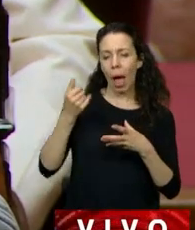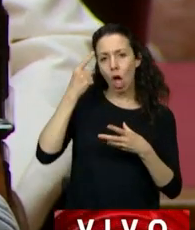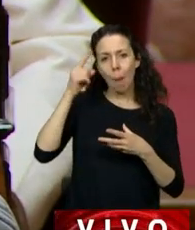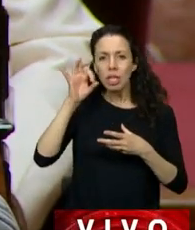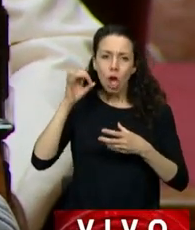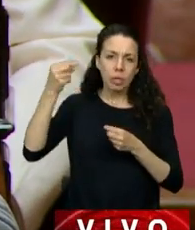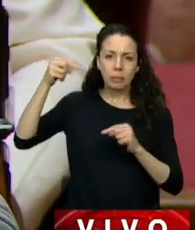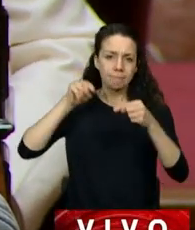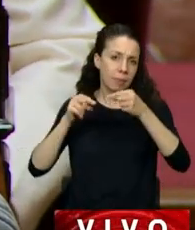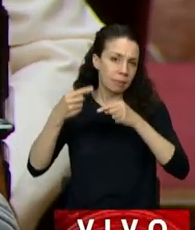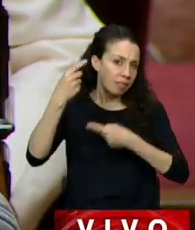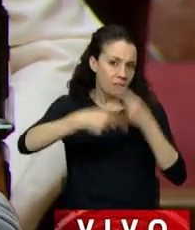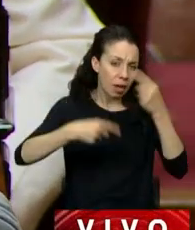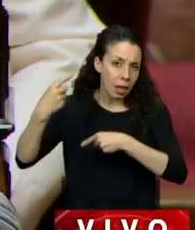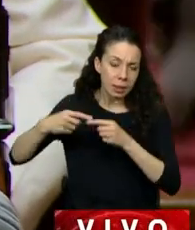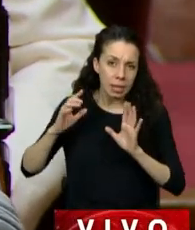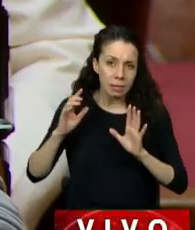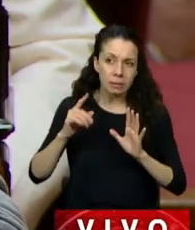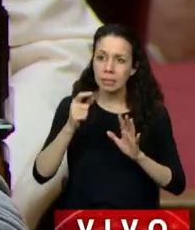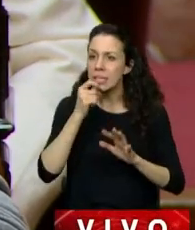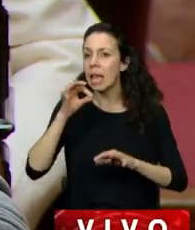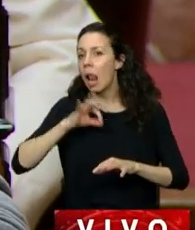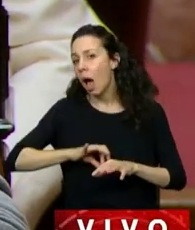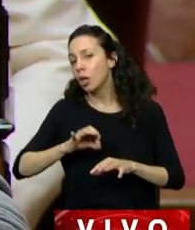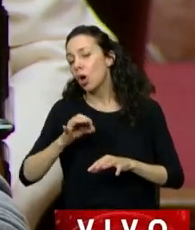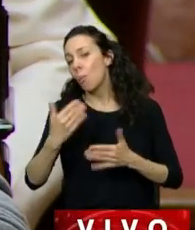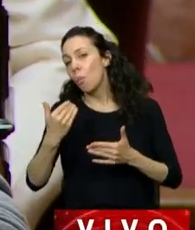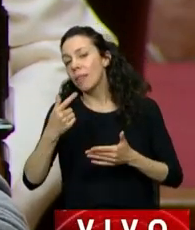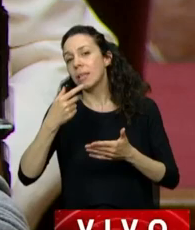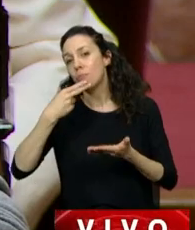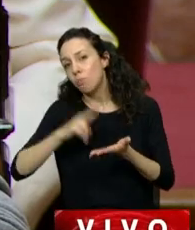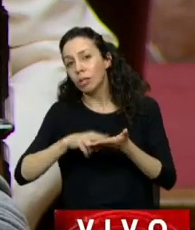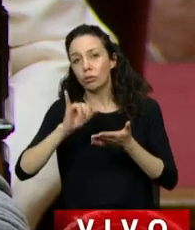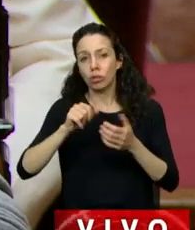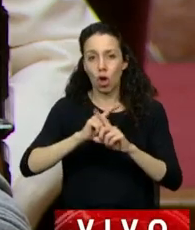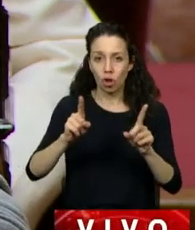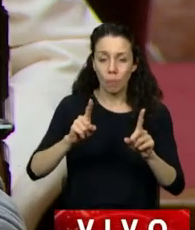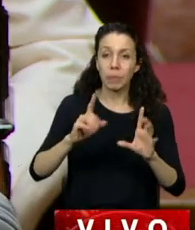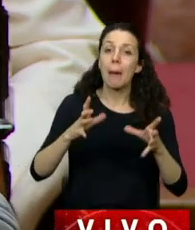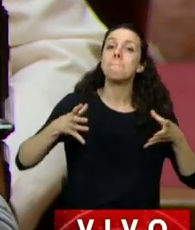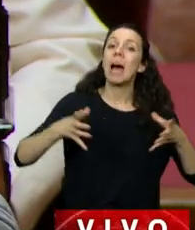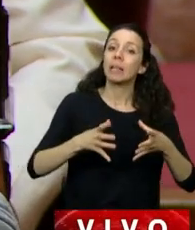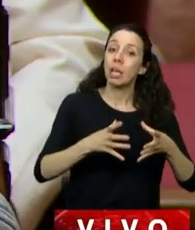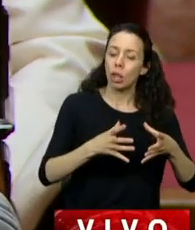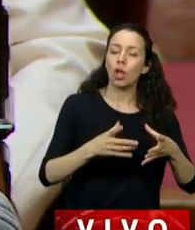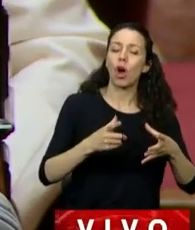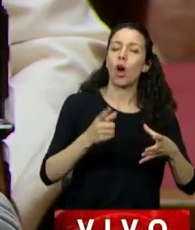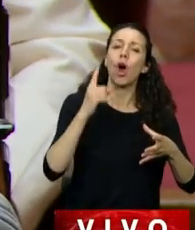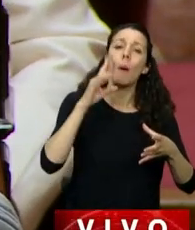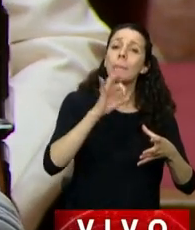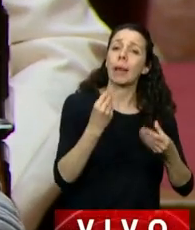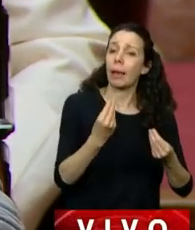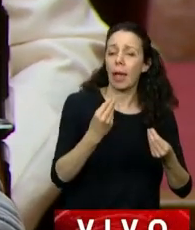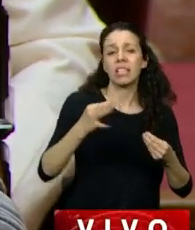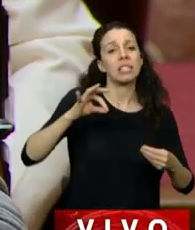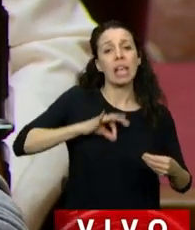frente sobre si el salario es ganancia o no. El partido piquetero opina que el salario no es ganancia. Ahora, ¿por qué hay que votar